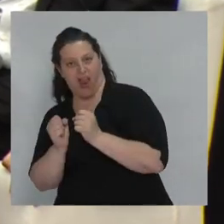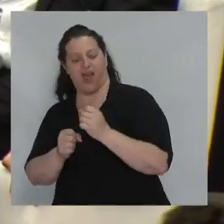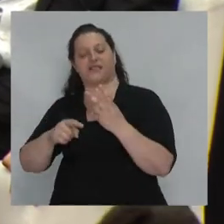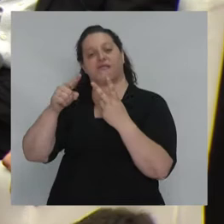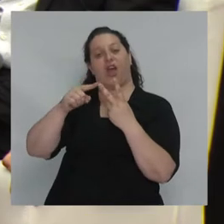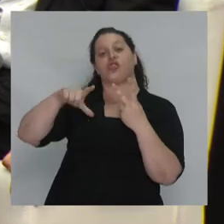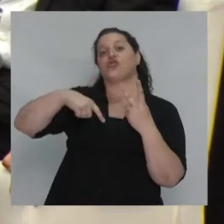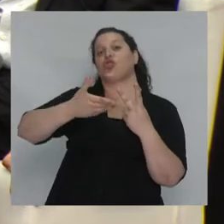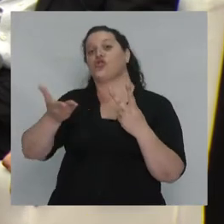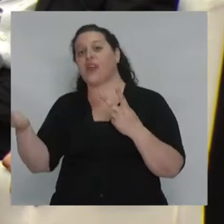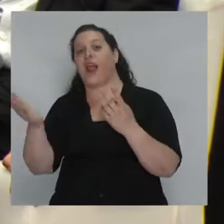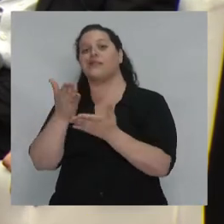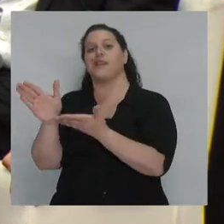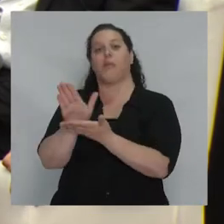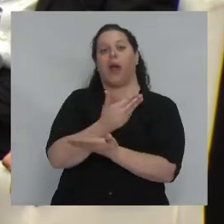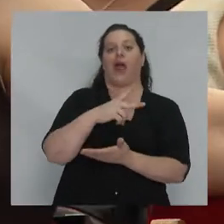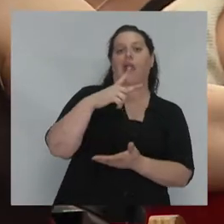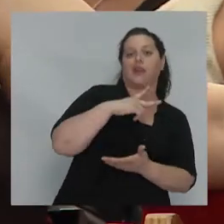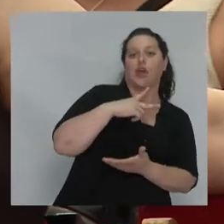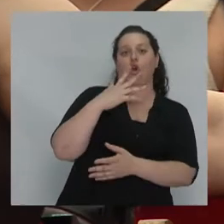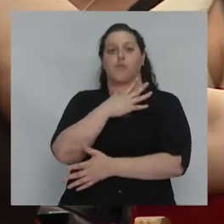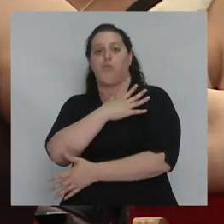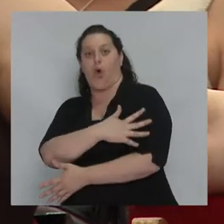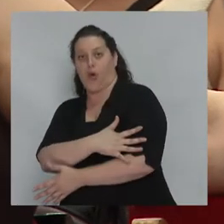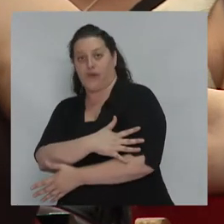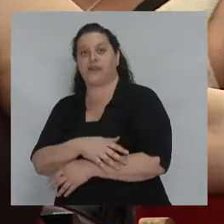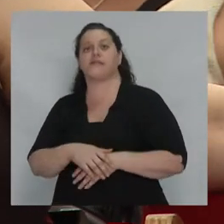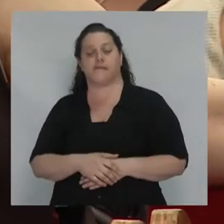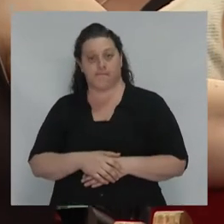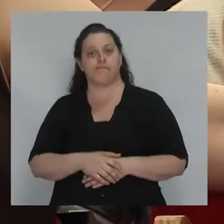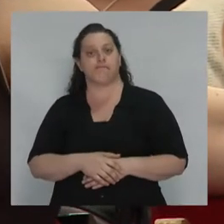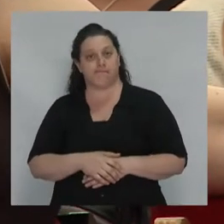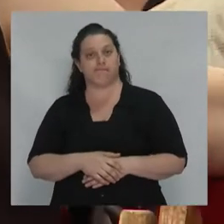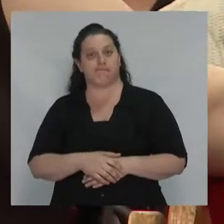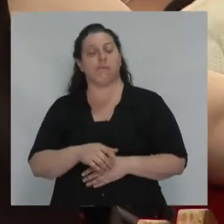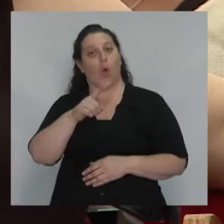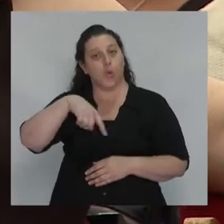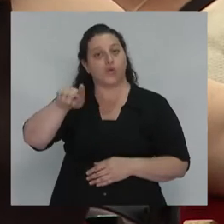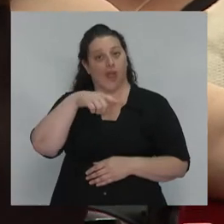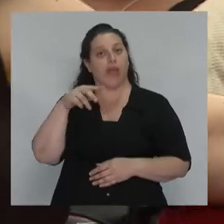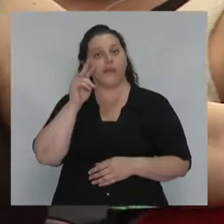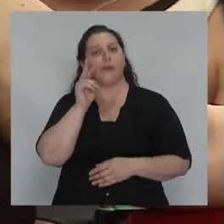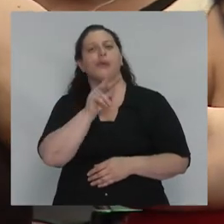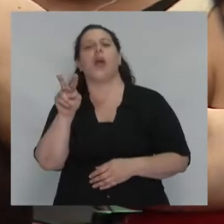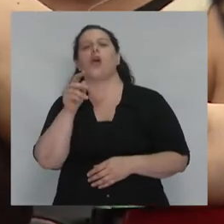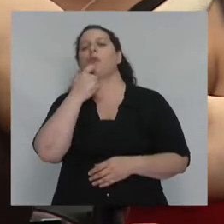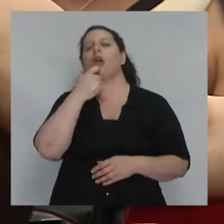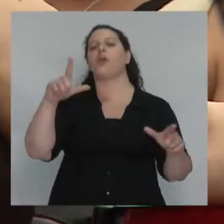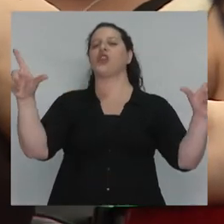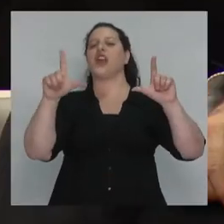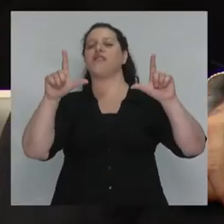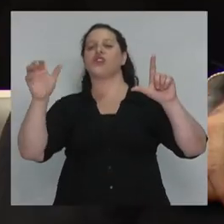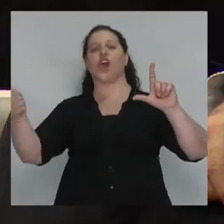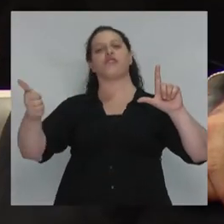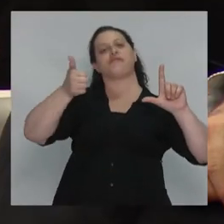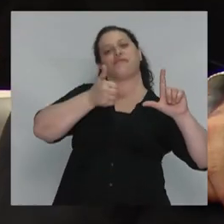social divide el mundo entre los ricos y los pobres. ¿Cuándo han visto ustedes aparecer un pobre en televisión? Los pobres